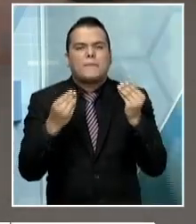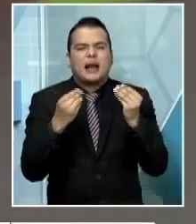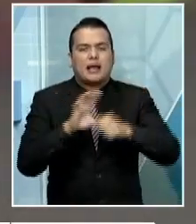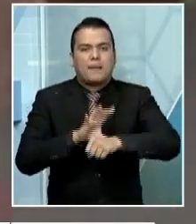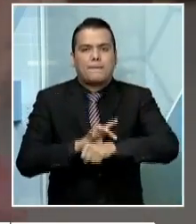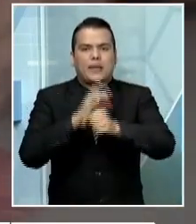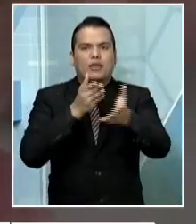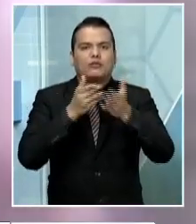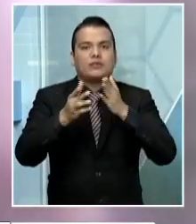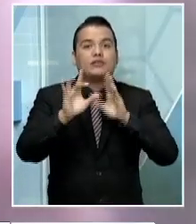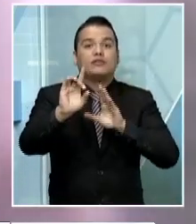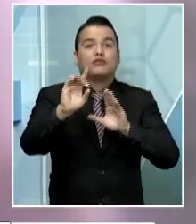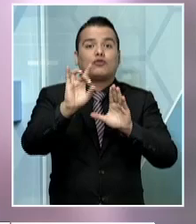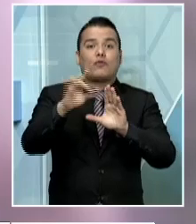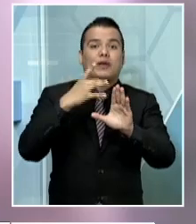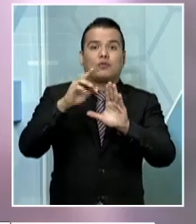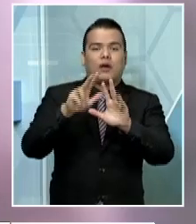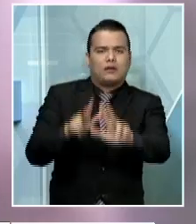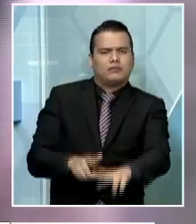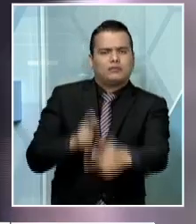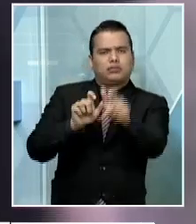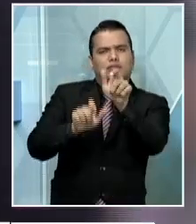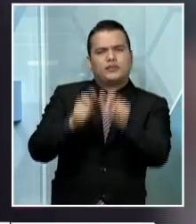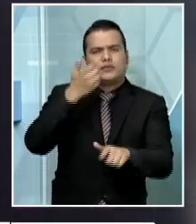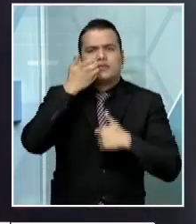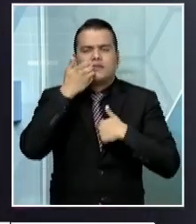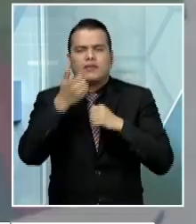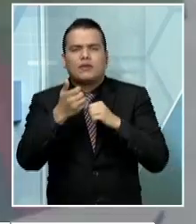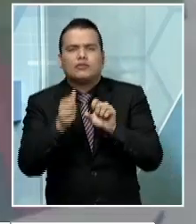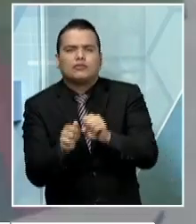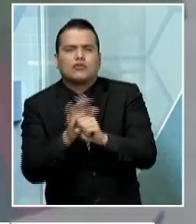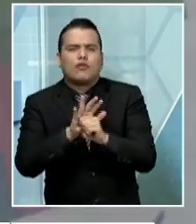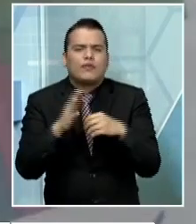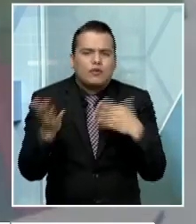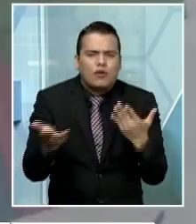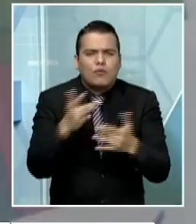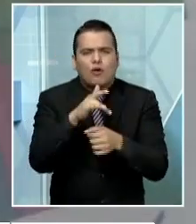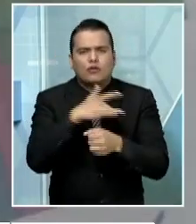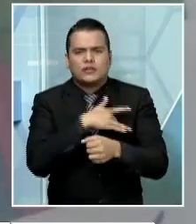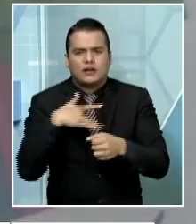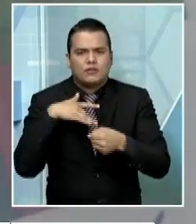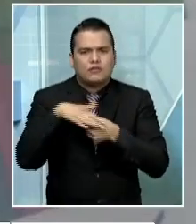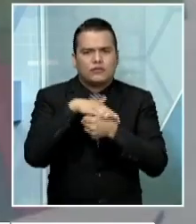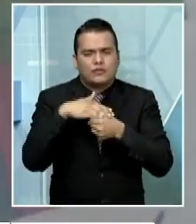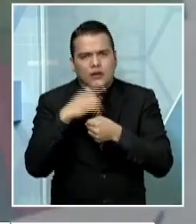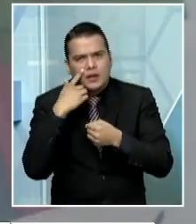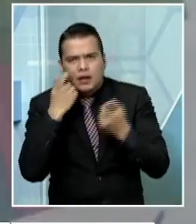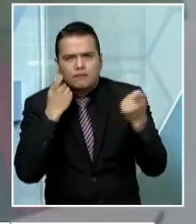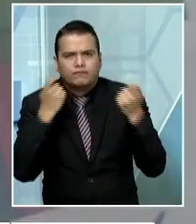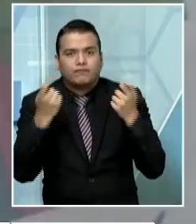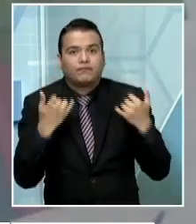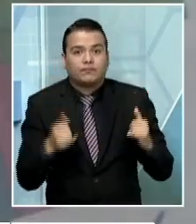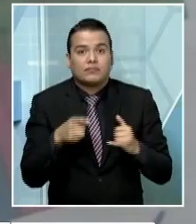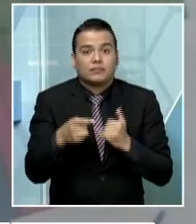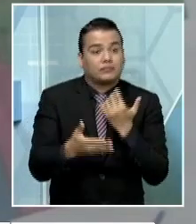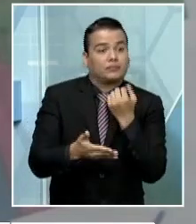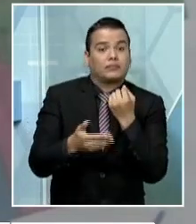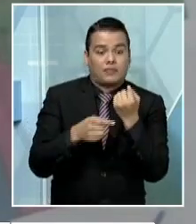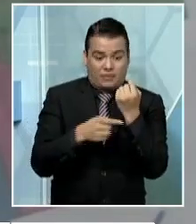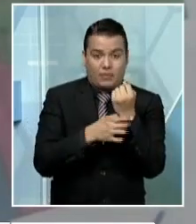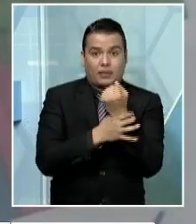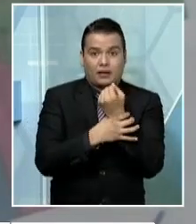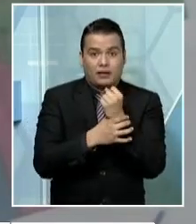el fin de mejorar el monitoreo de los pacientes infectados con COVID-19. Cuenta con un sistema de emergencia en el cual podemos el paciente